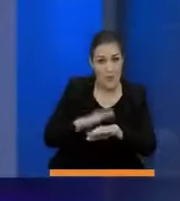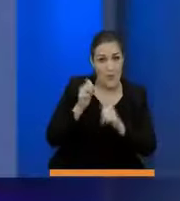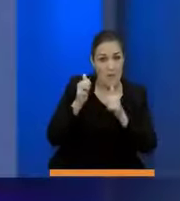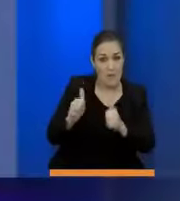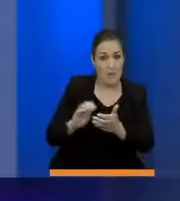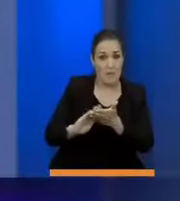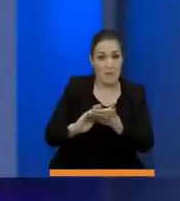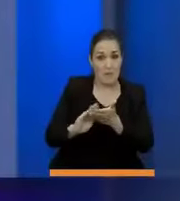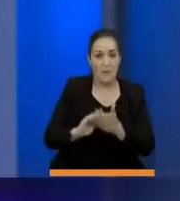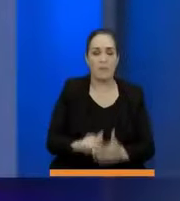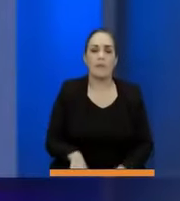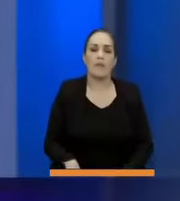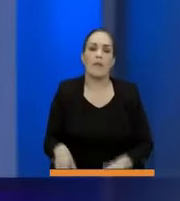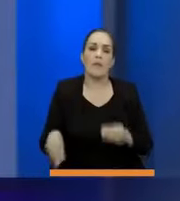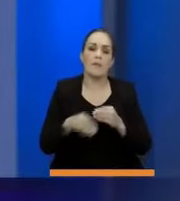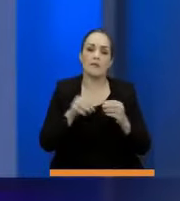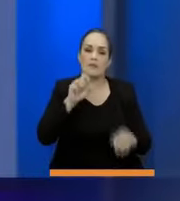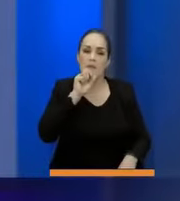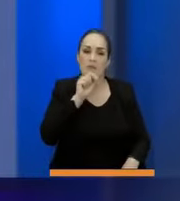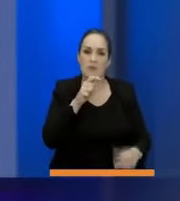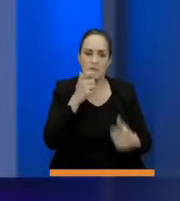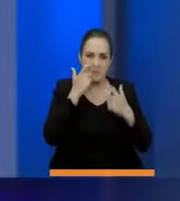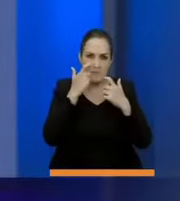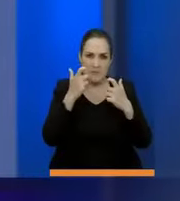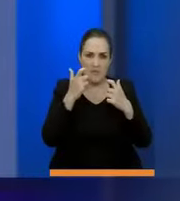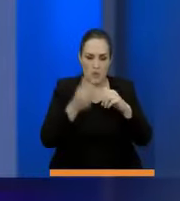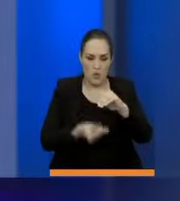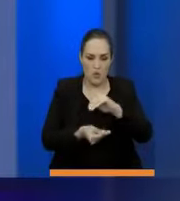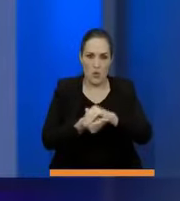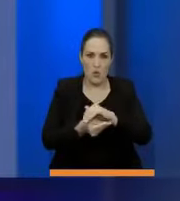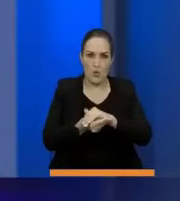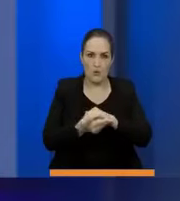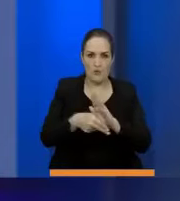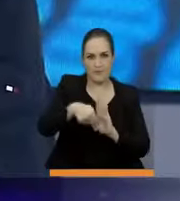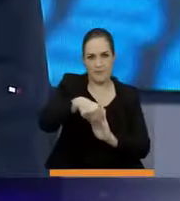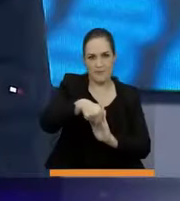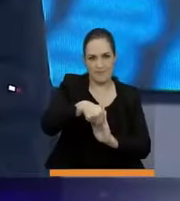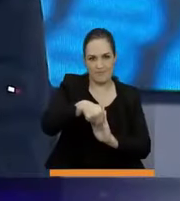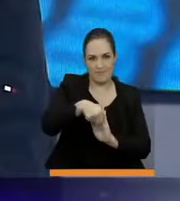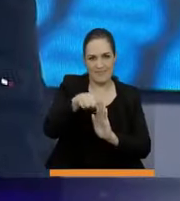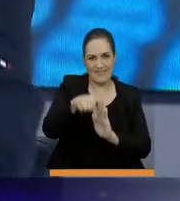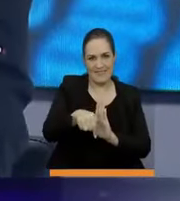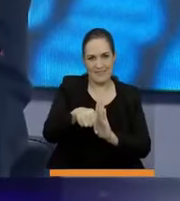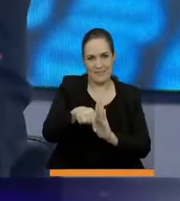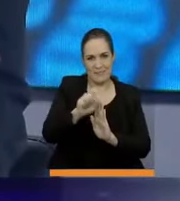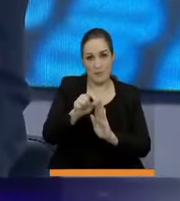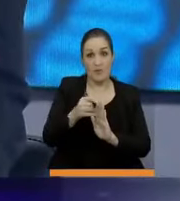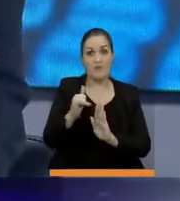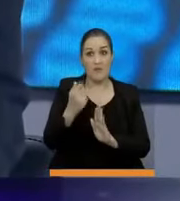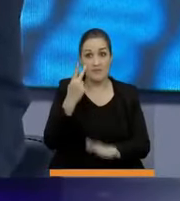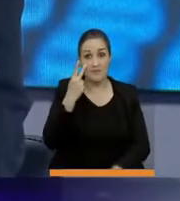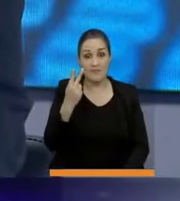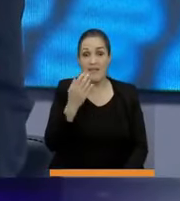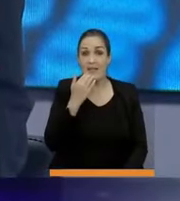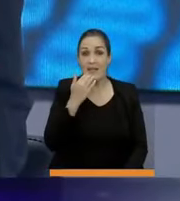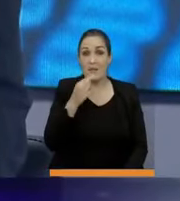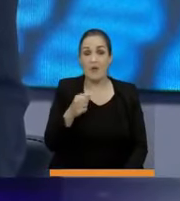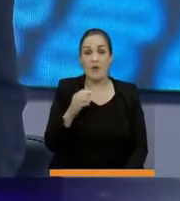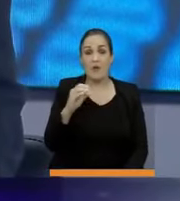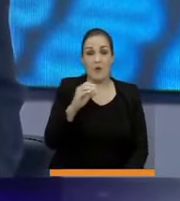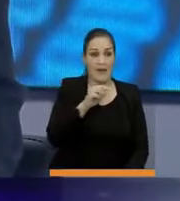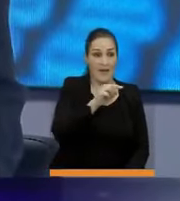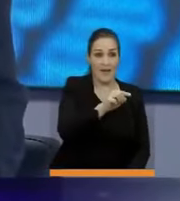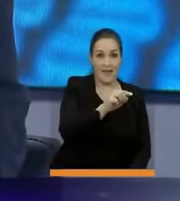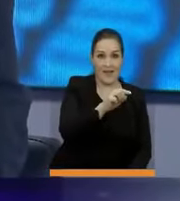Y no puedo no preguntarle sobre los escándalos de corrupción en la Unidad Nacional de Gestión de Riesgo. Ya empiezan a aparecer cosas como esta, del Clan del